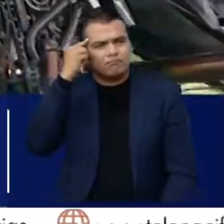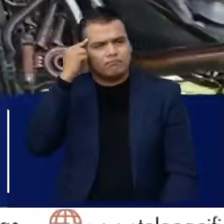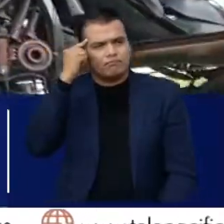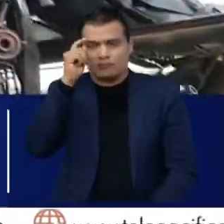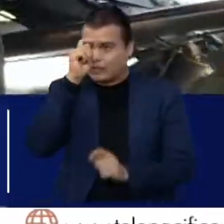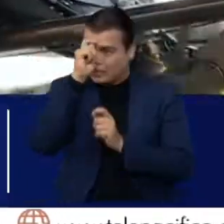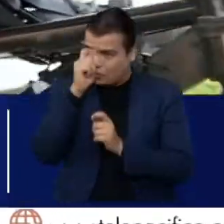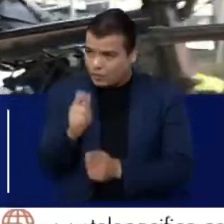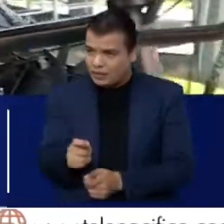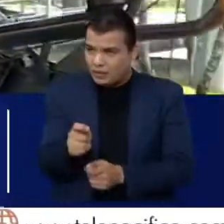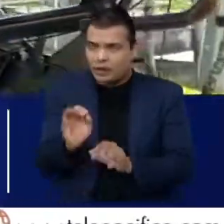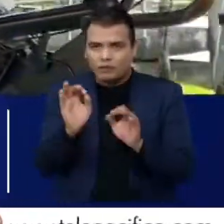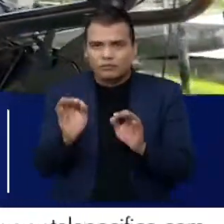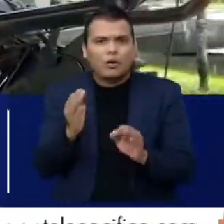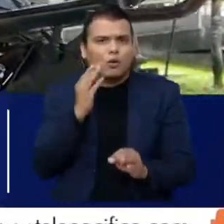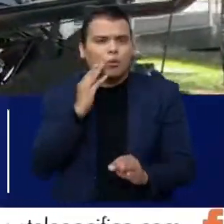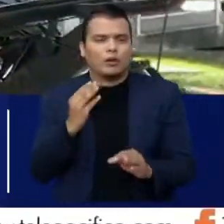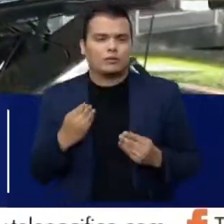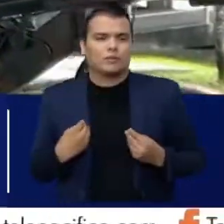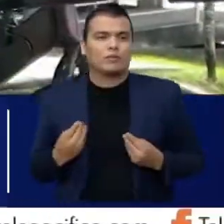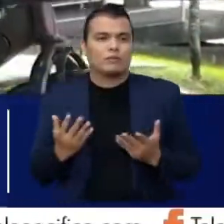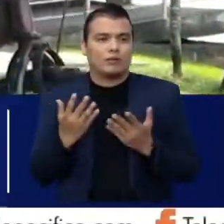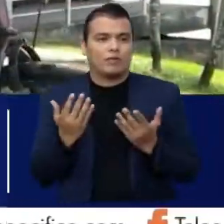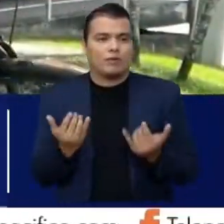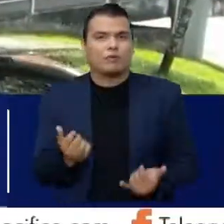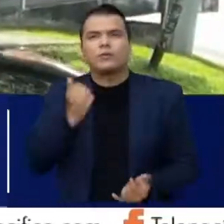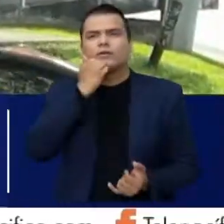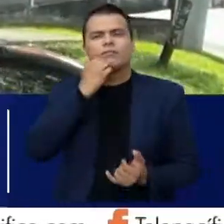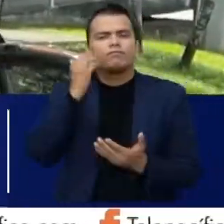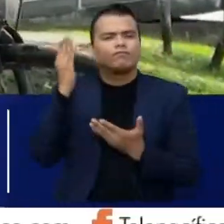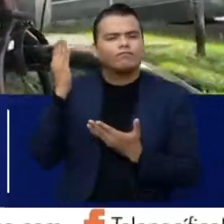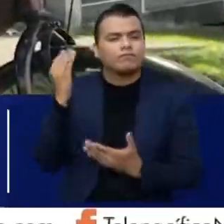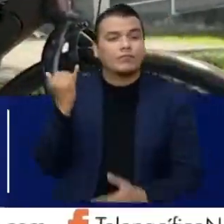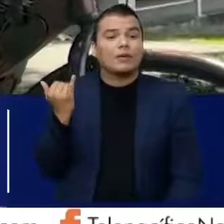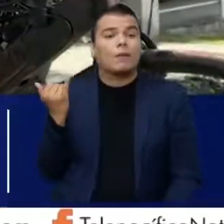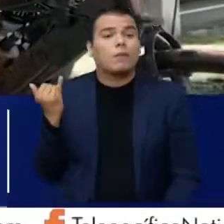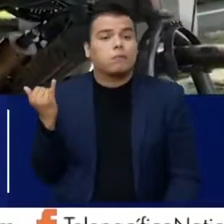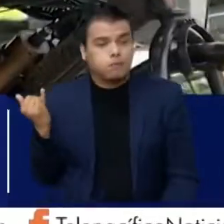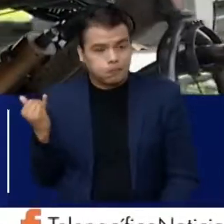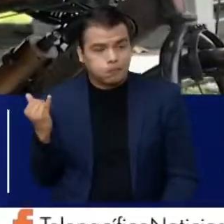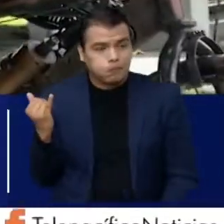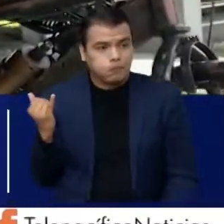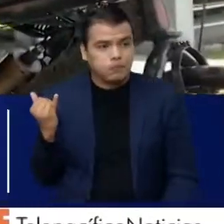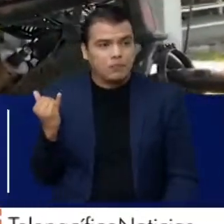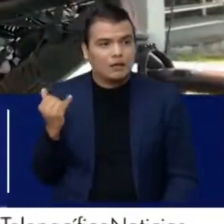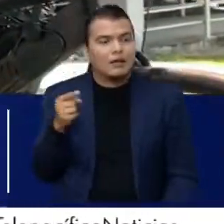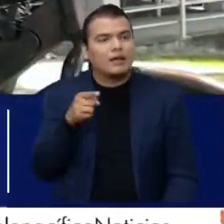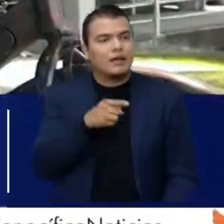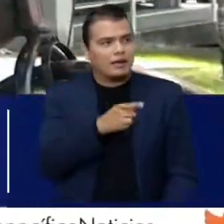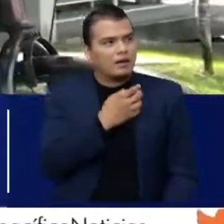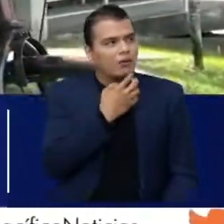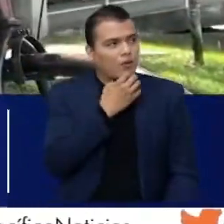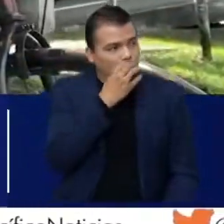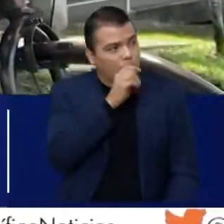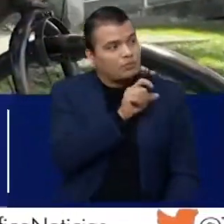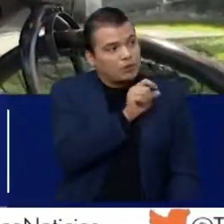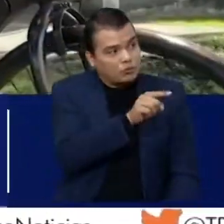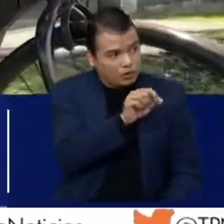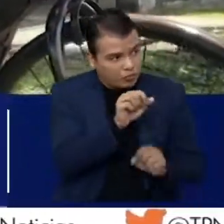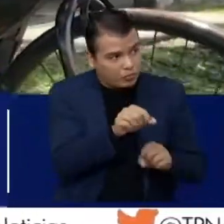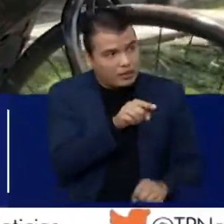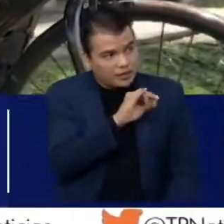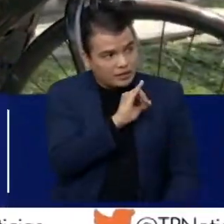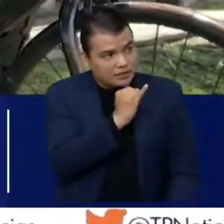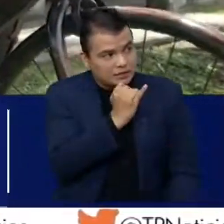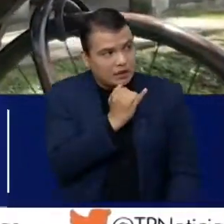se debían hacer en vida. Por eso este monumento, que fue inaugurado hace algunos días, contó con su autorización y fue construido antes de